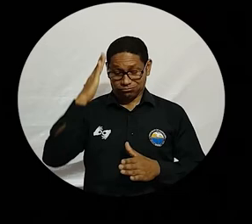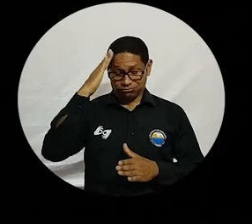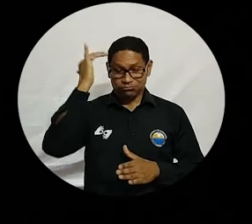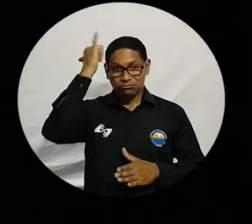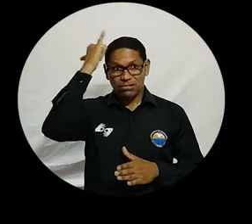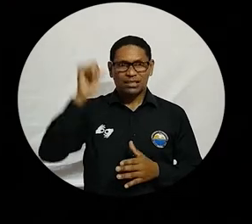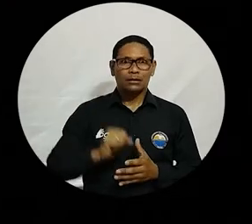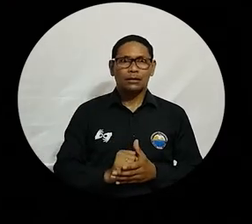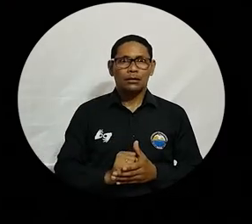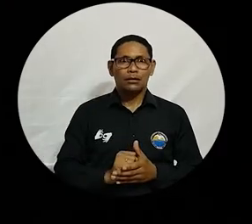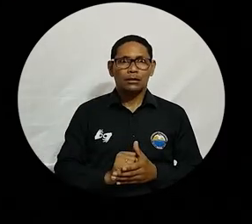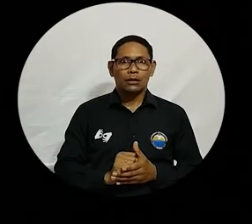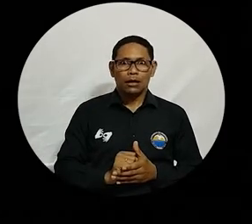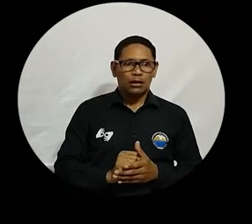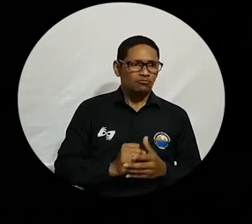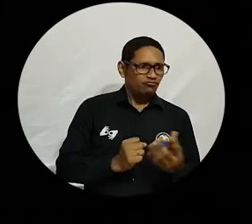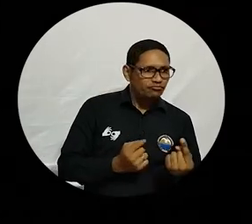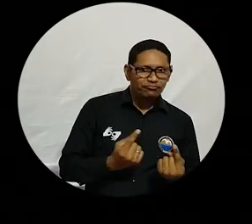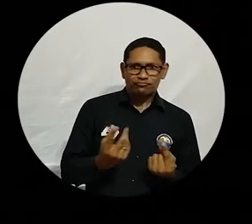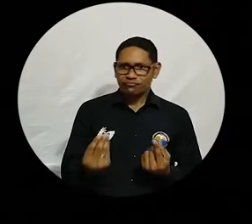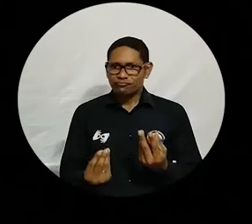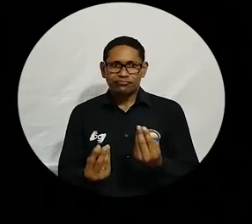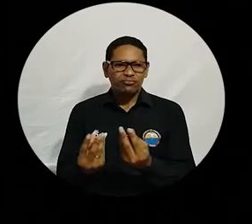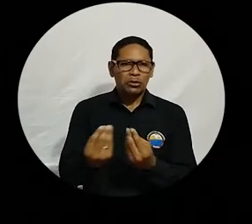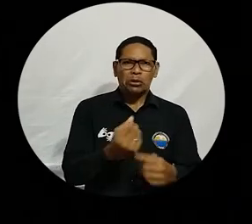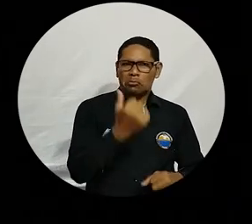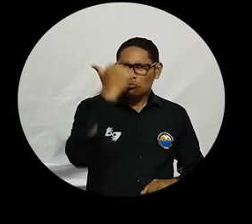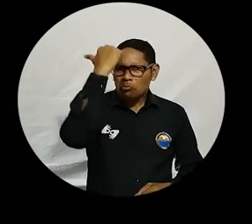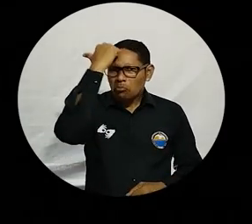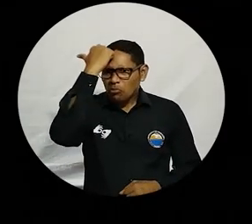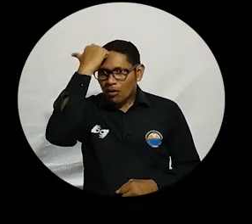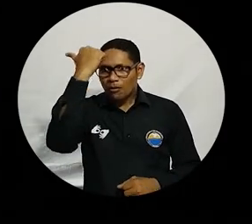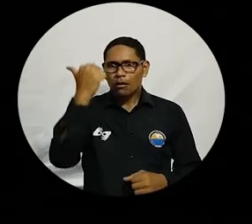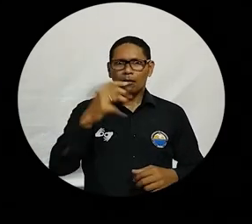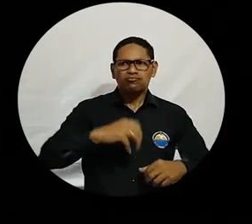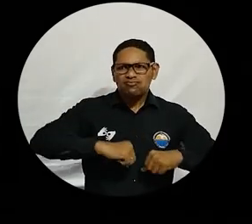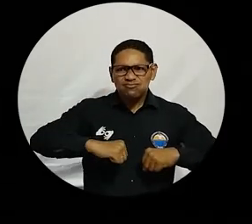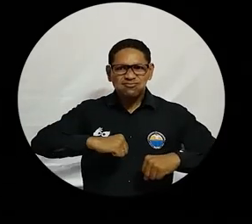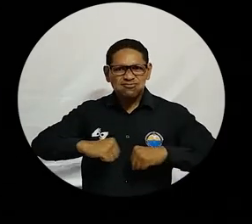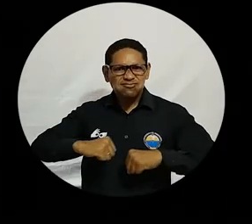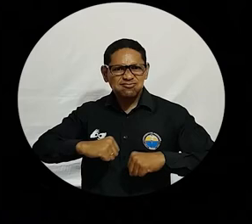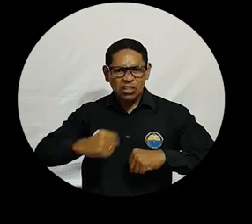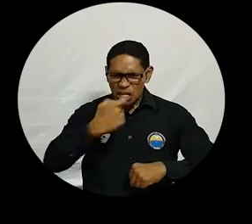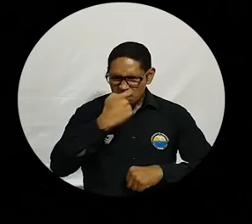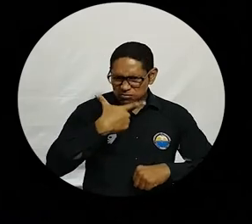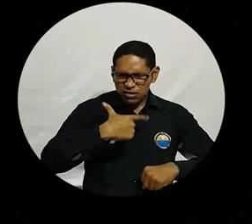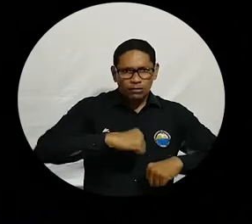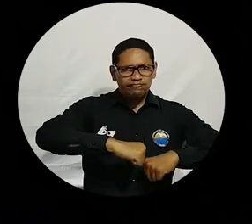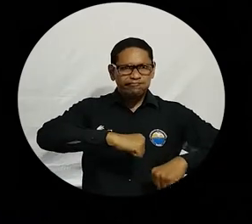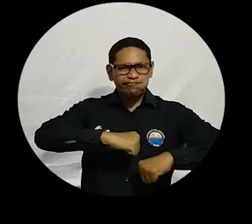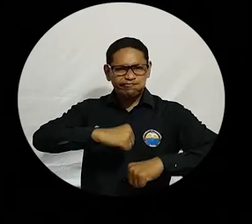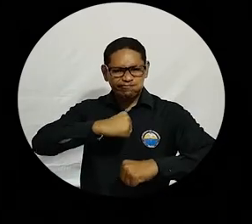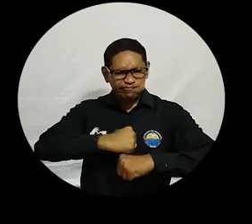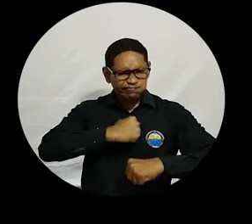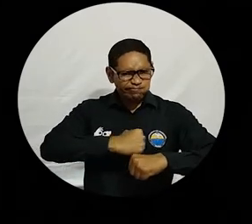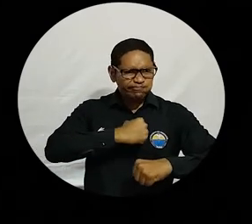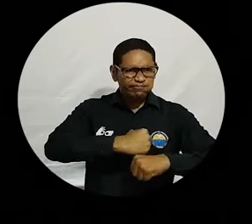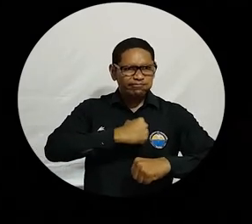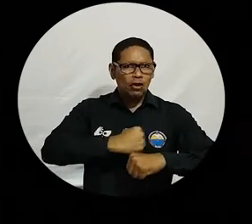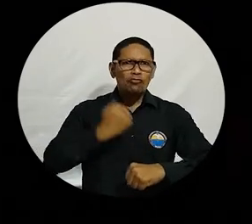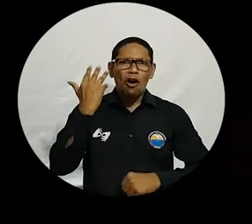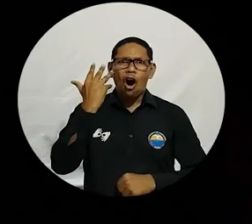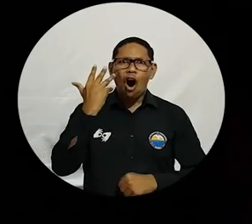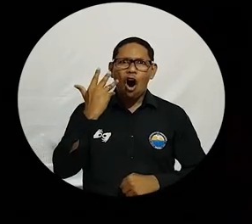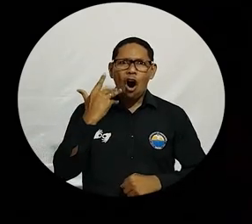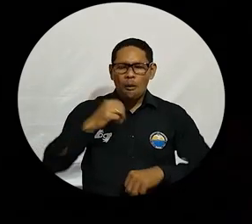comunidad académica, donde uno de los actores, los profesores de la institución, trabajan denodadamente